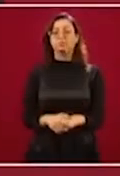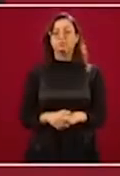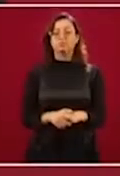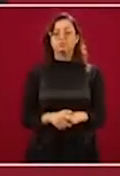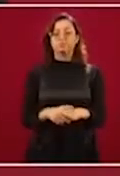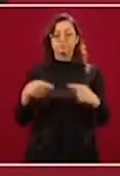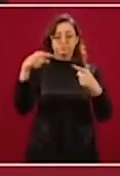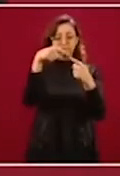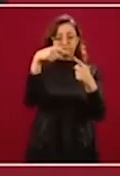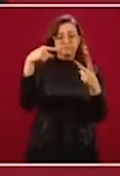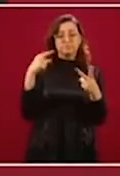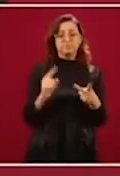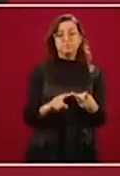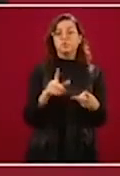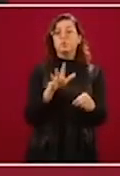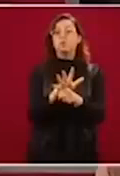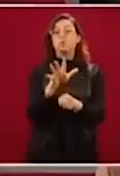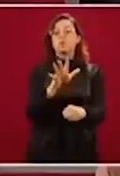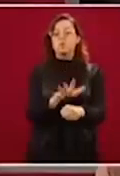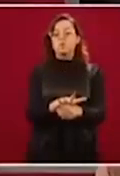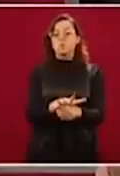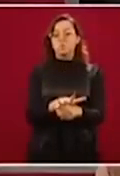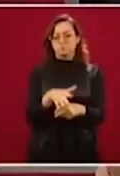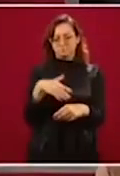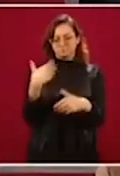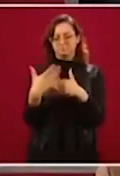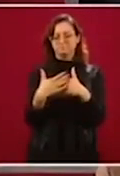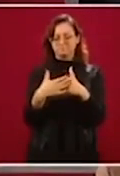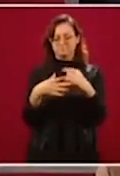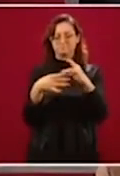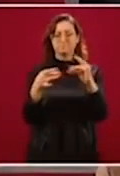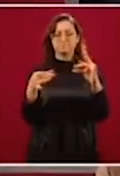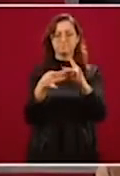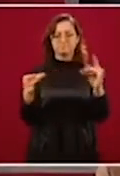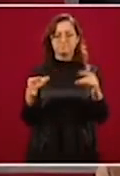aspectos serán expuestos más adelante